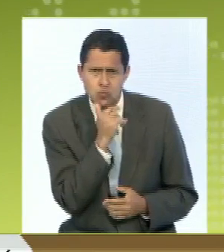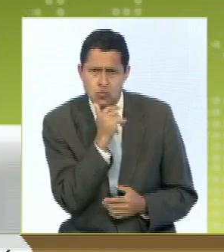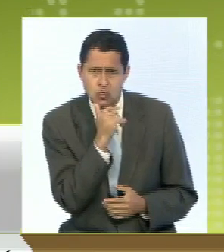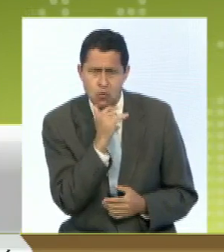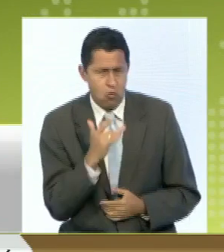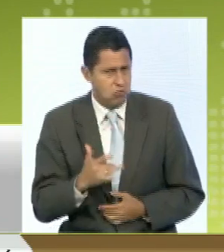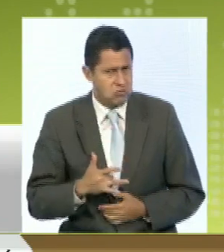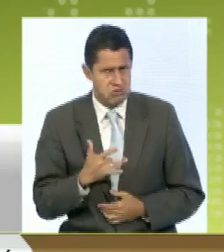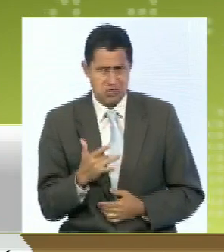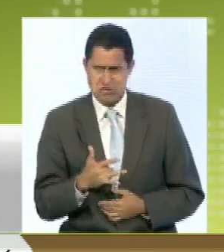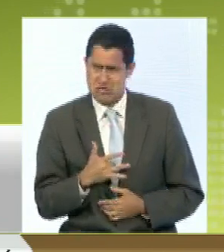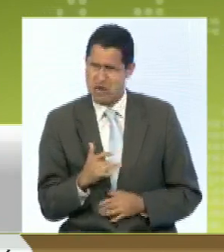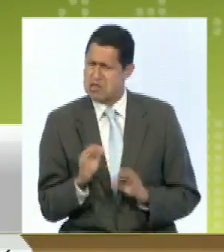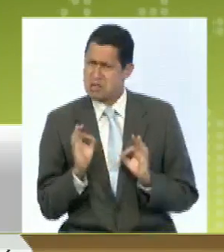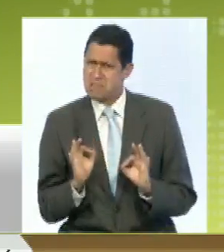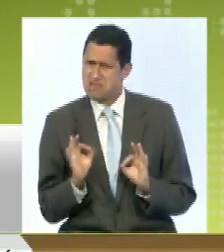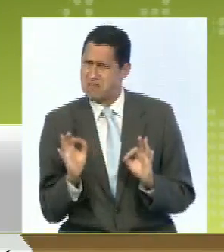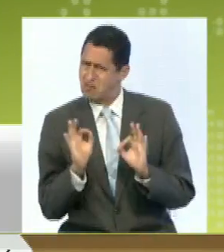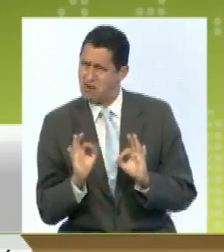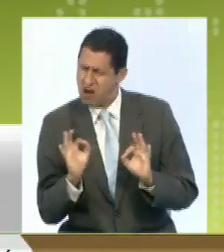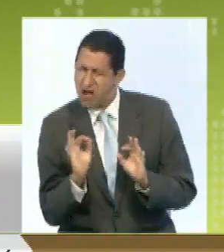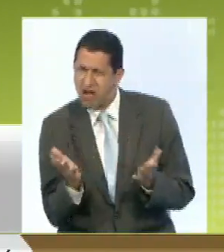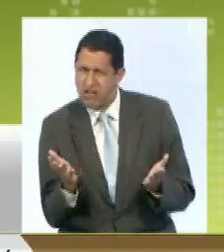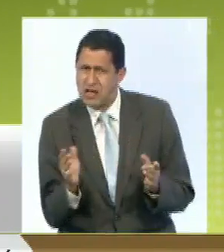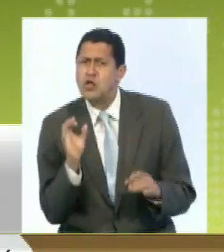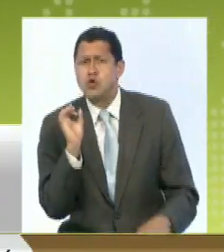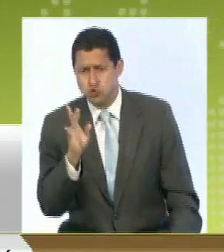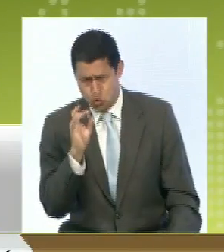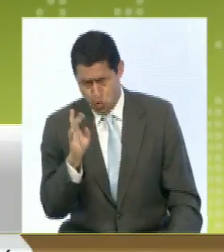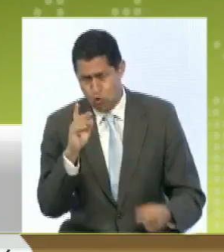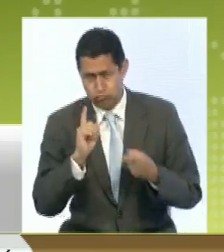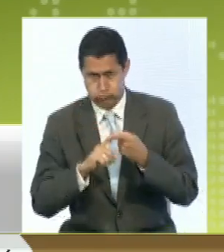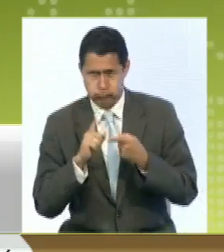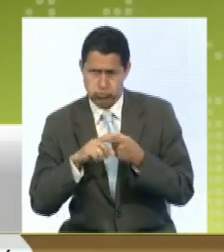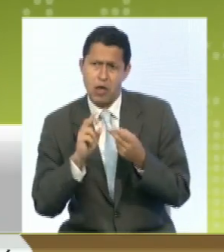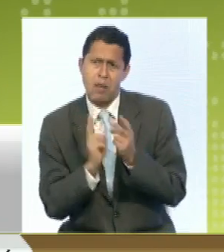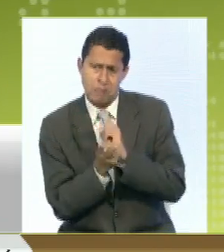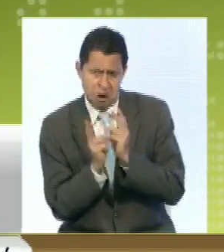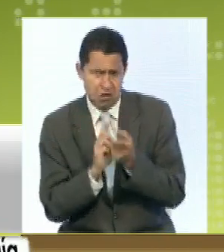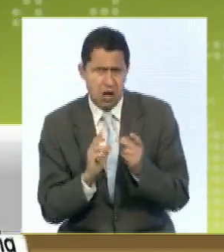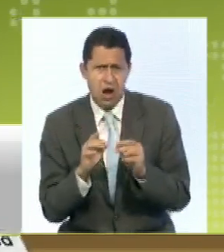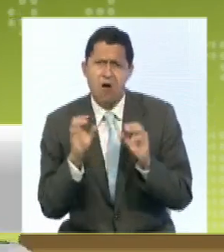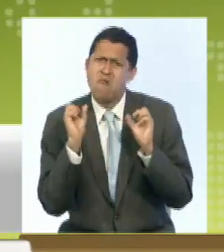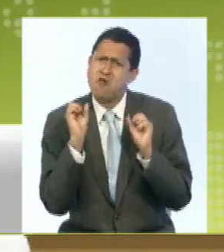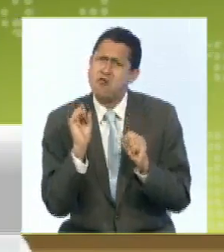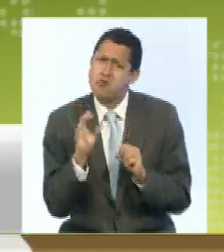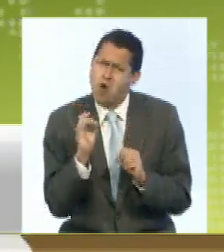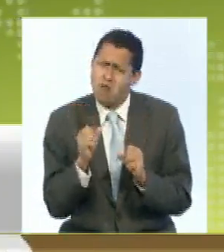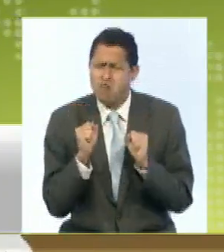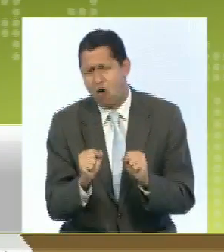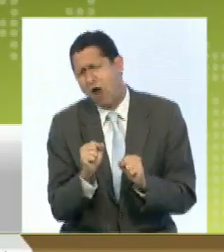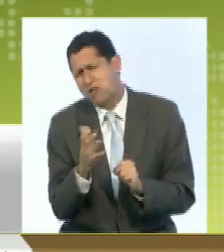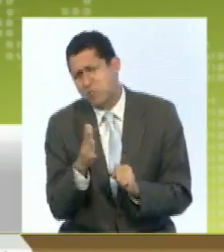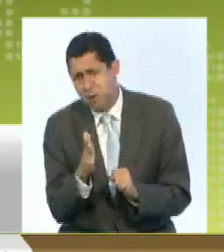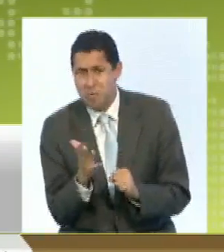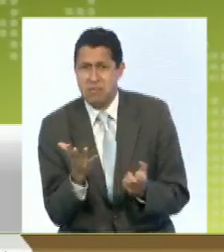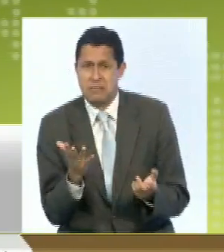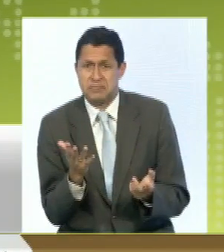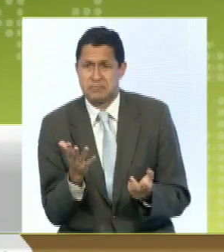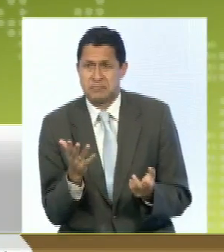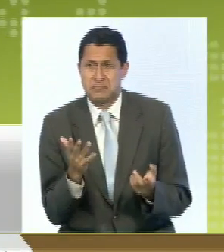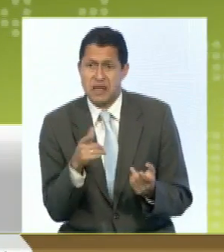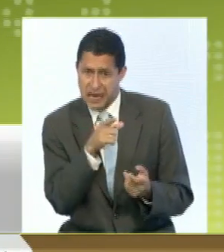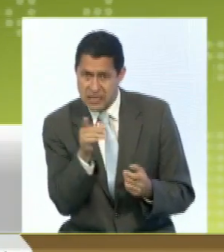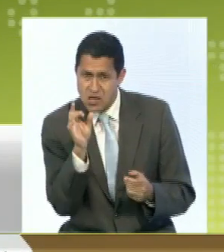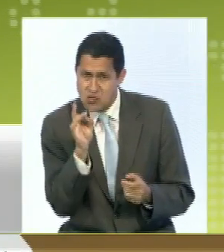sintomatología muy específica el dolor podría hacer variante podría ser aún más leve podría ir variando normalmente el